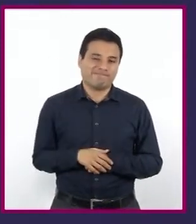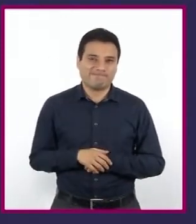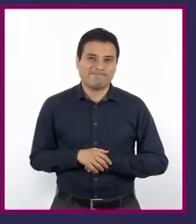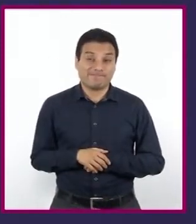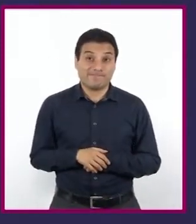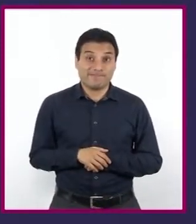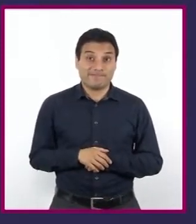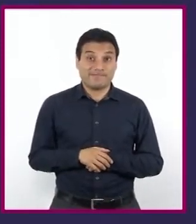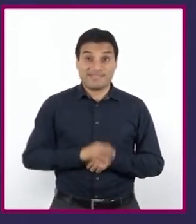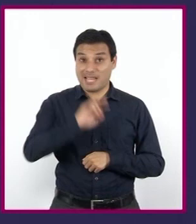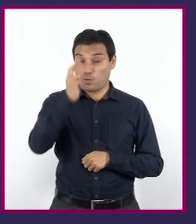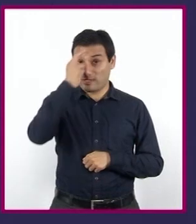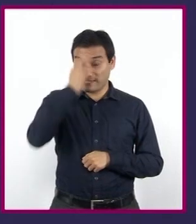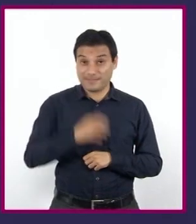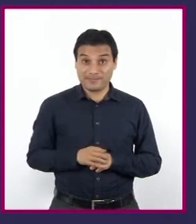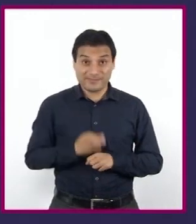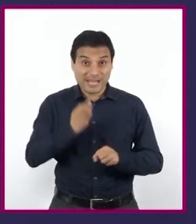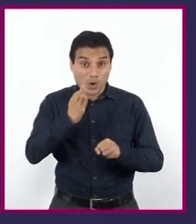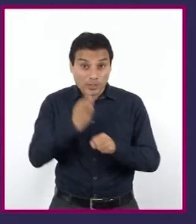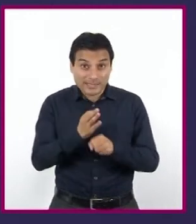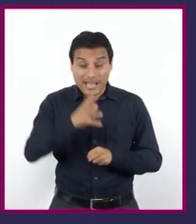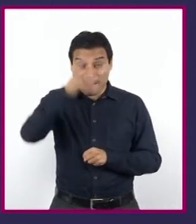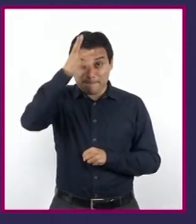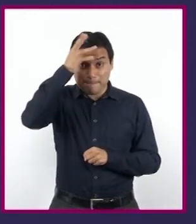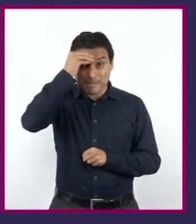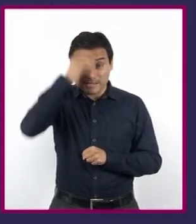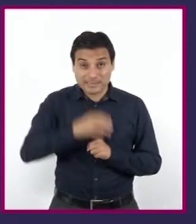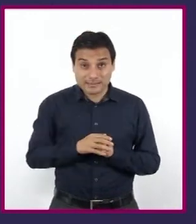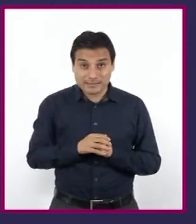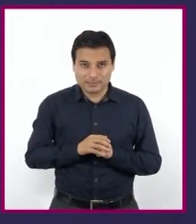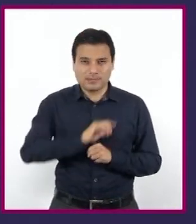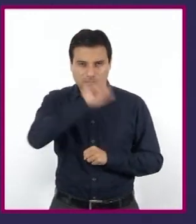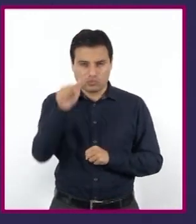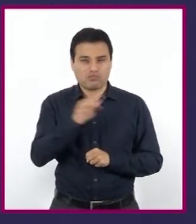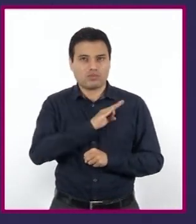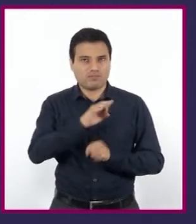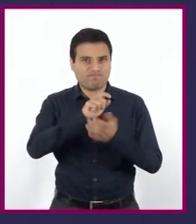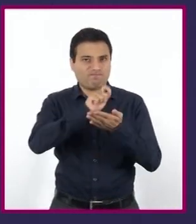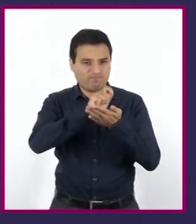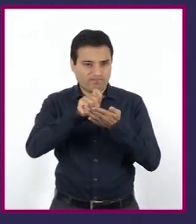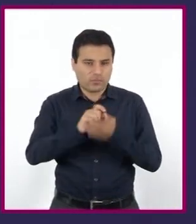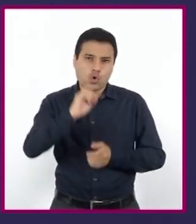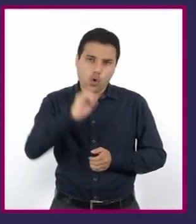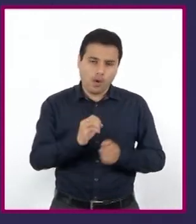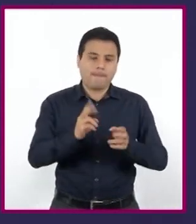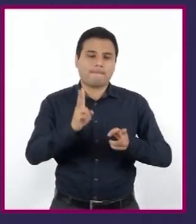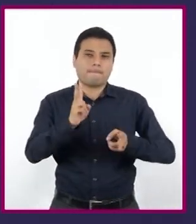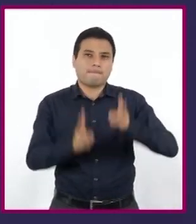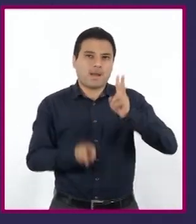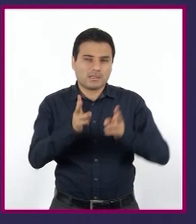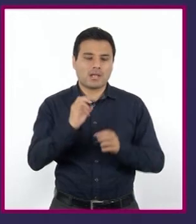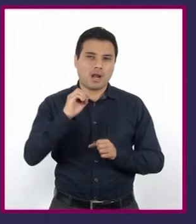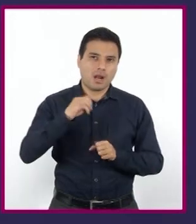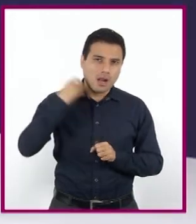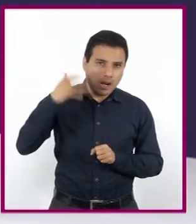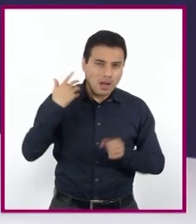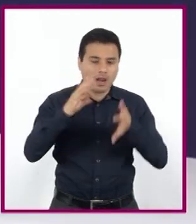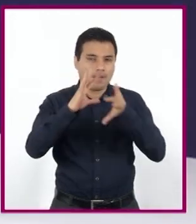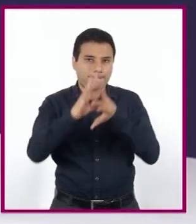Recuerden que este aprendizaje lo pueden usar al momento de construir textos orales, como en las presentaciones o